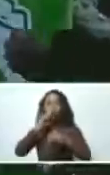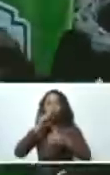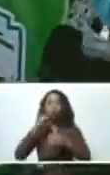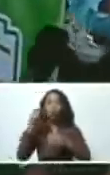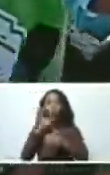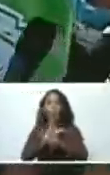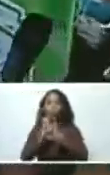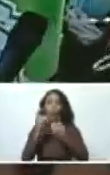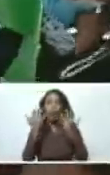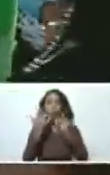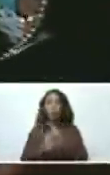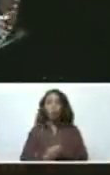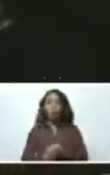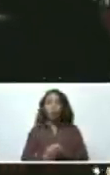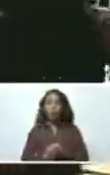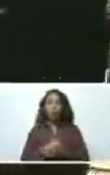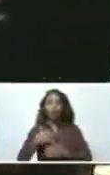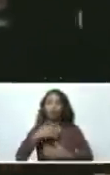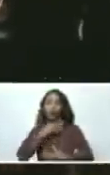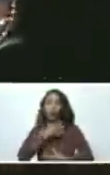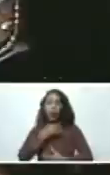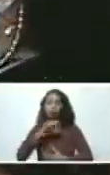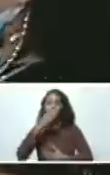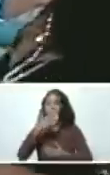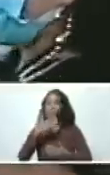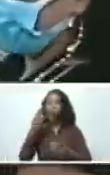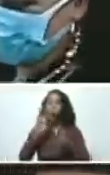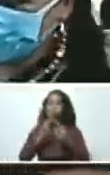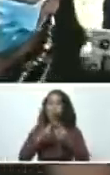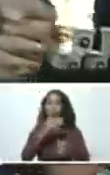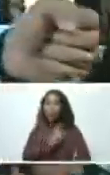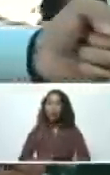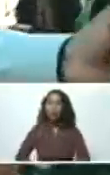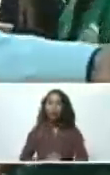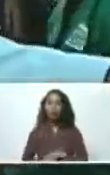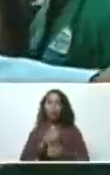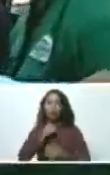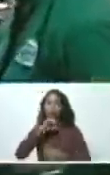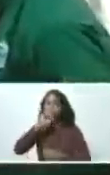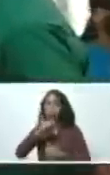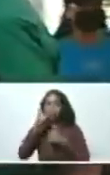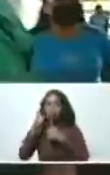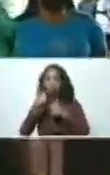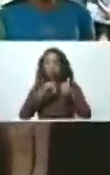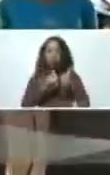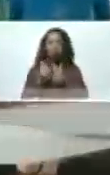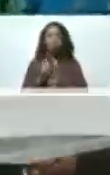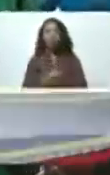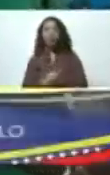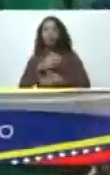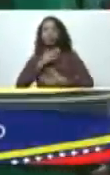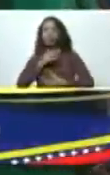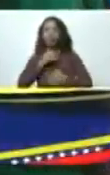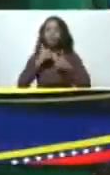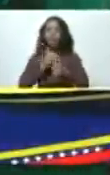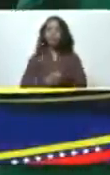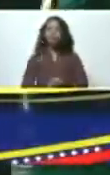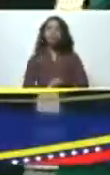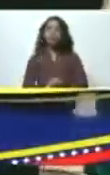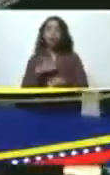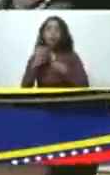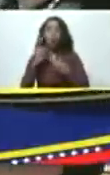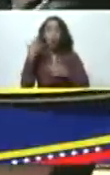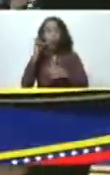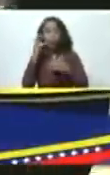están ustedes? Un placer conocerlo, presidente. ¿Cómo están ustedes? ¿Bien? Encantada. Y saludos por allá al sombrerúo. ¿Cómo están los productos? ¿Qué me cuenta?